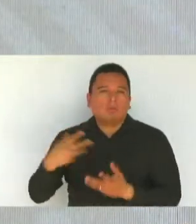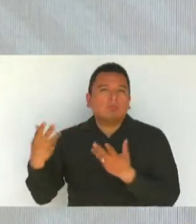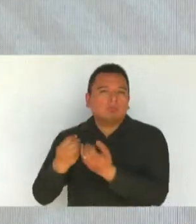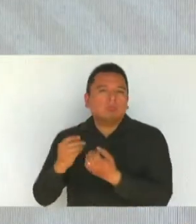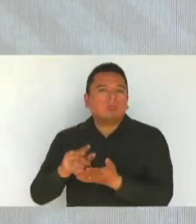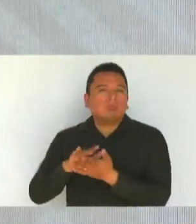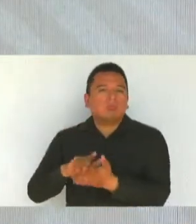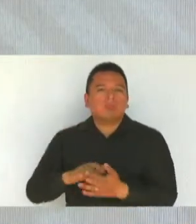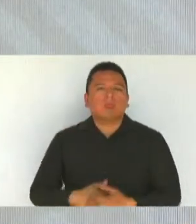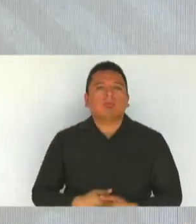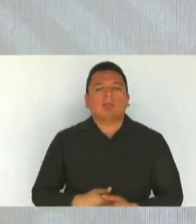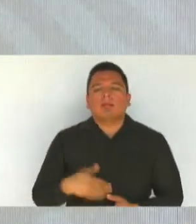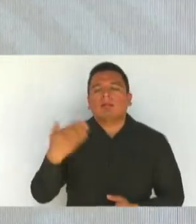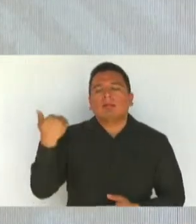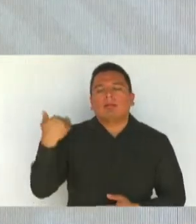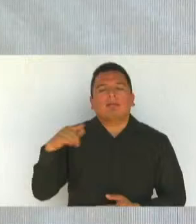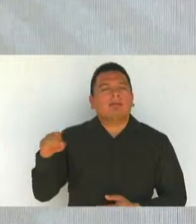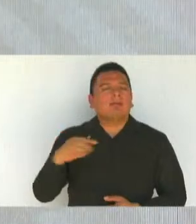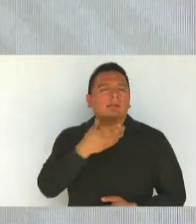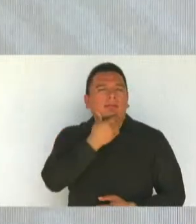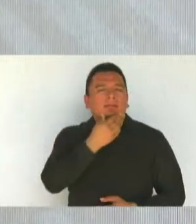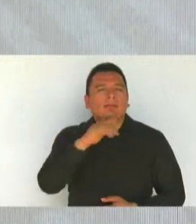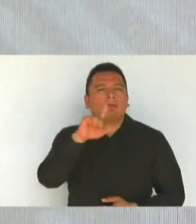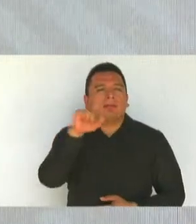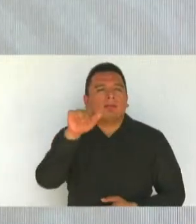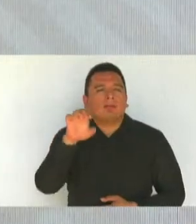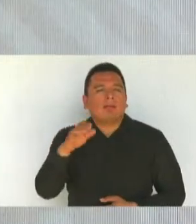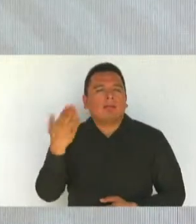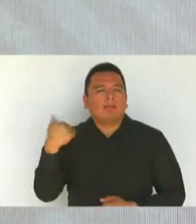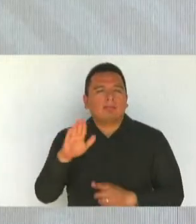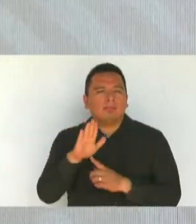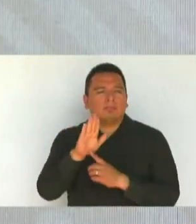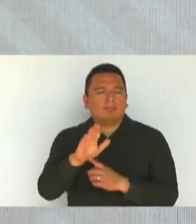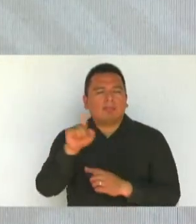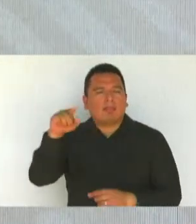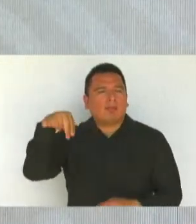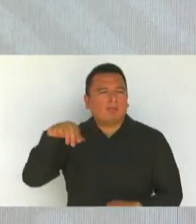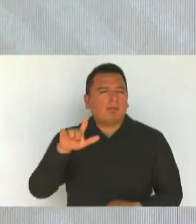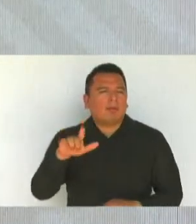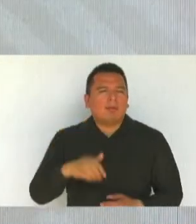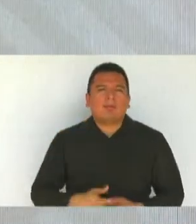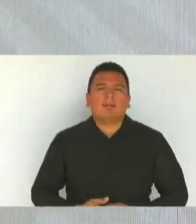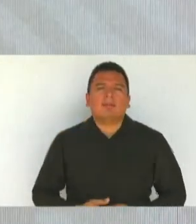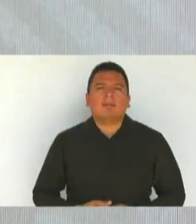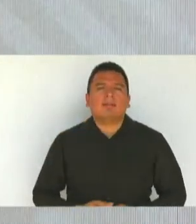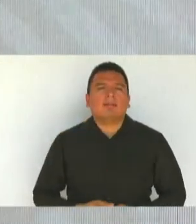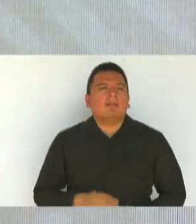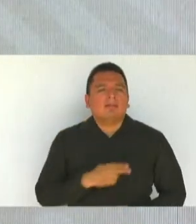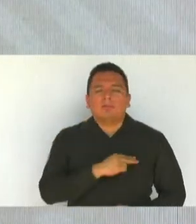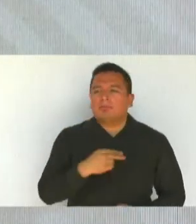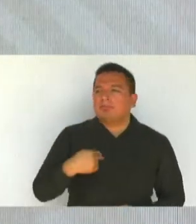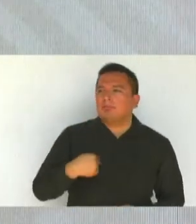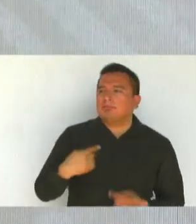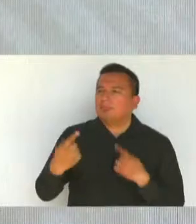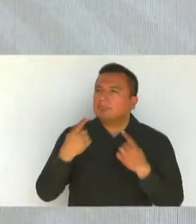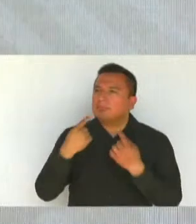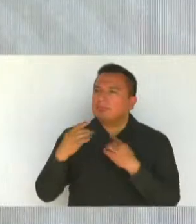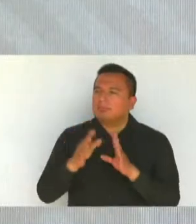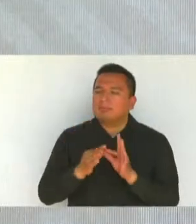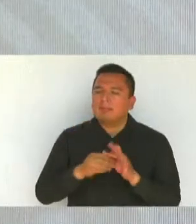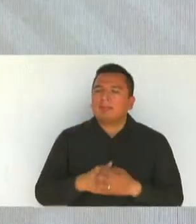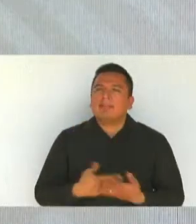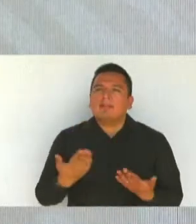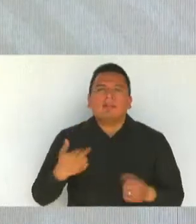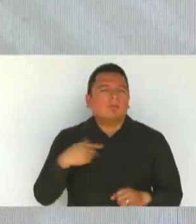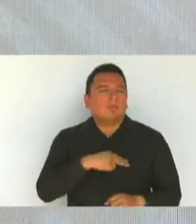cuando Zoé presentó este proyecto hace algunos días en Nuevo León, lo que hablábamos y veíamos, es decir, desde la